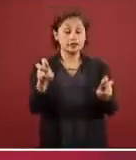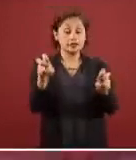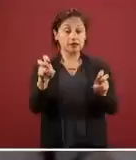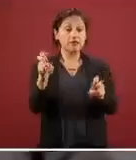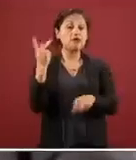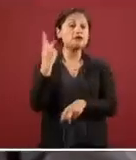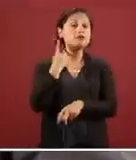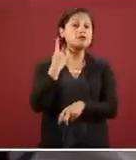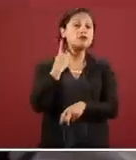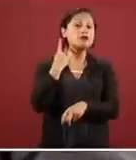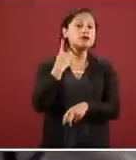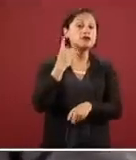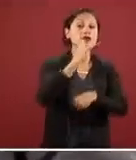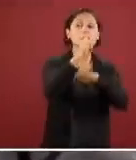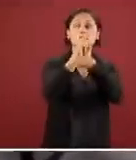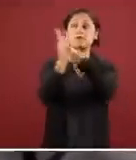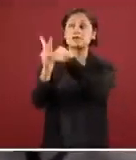México